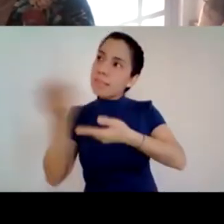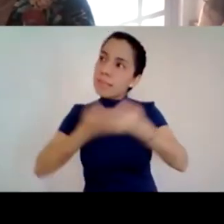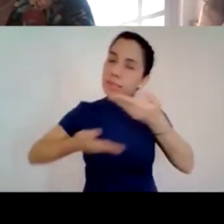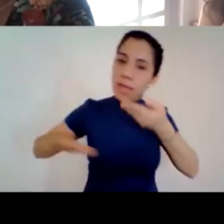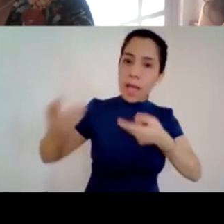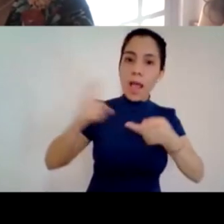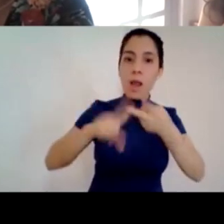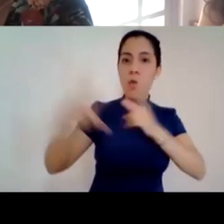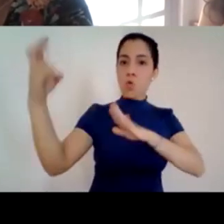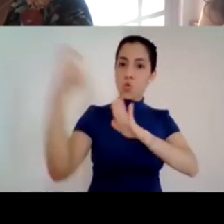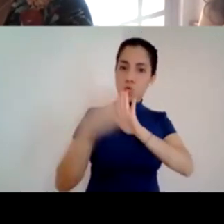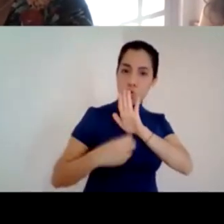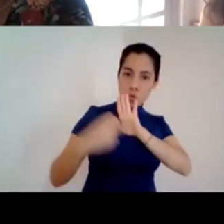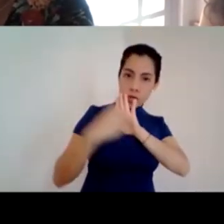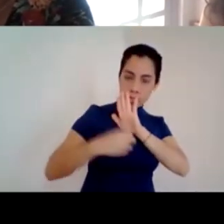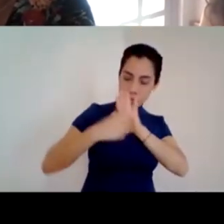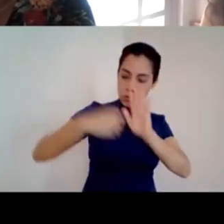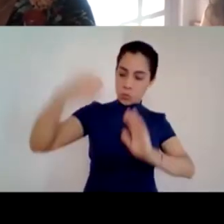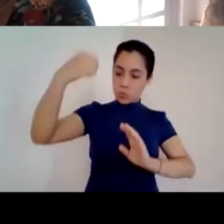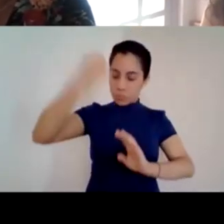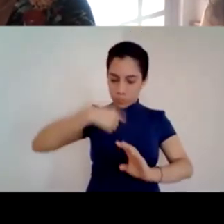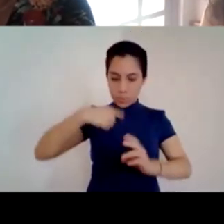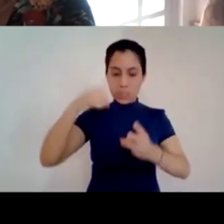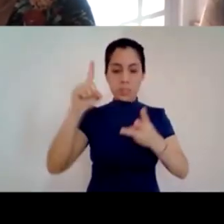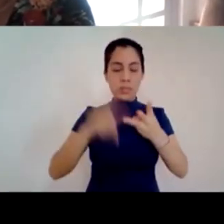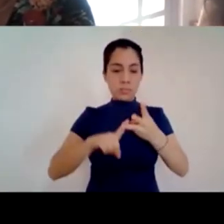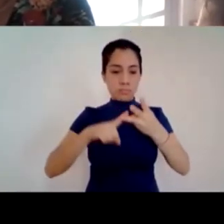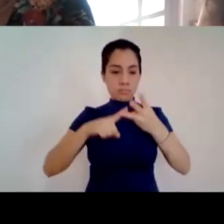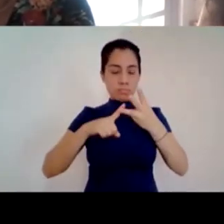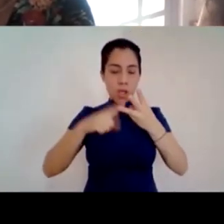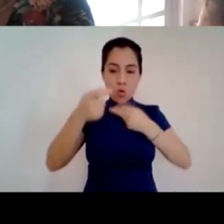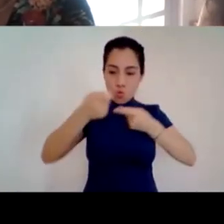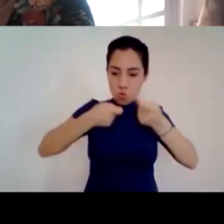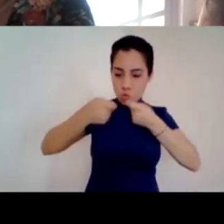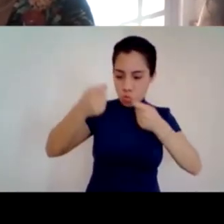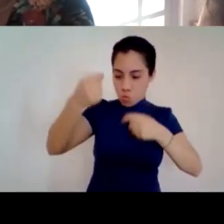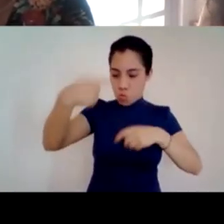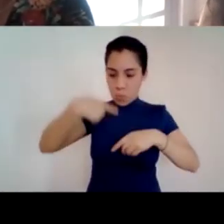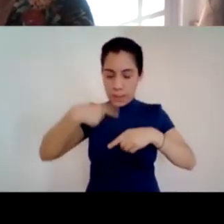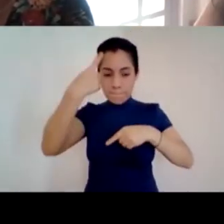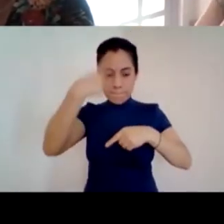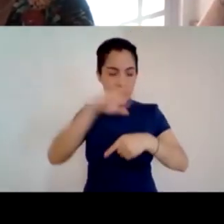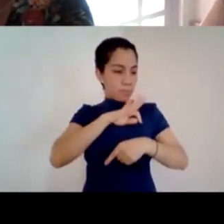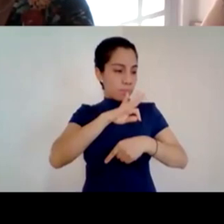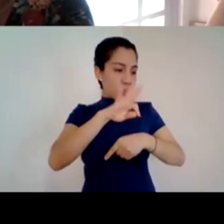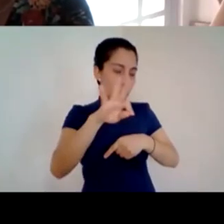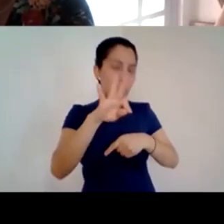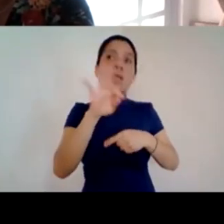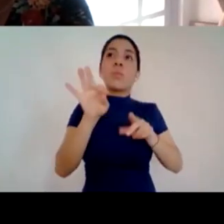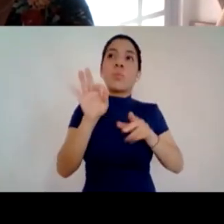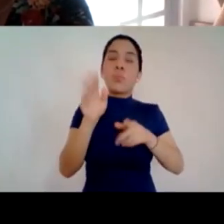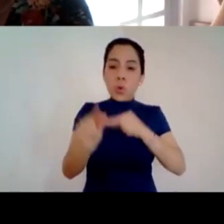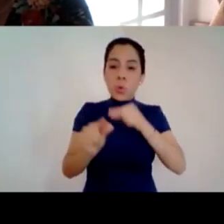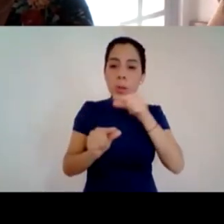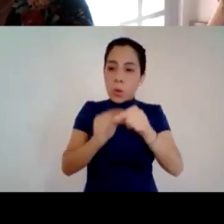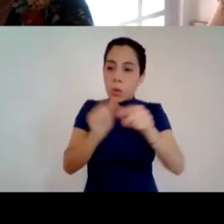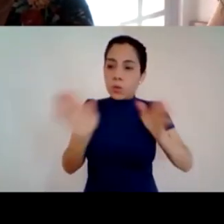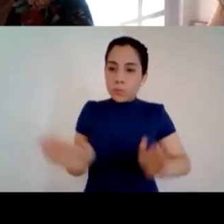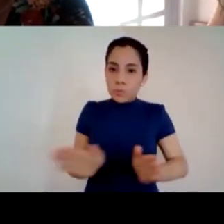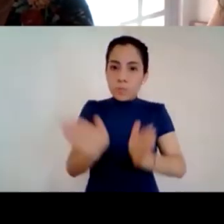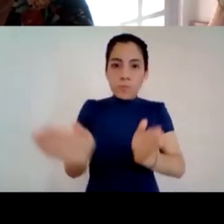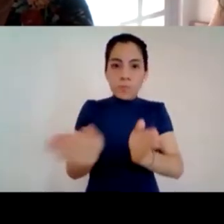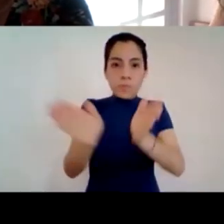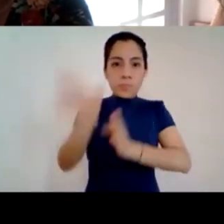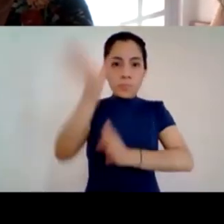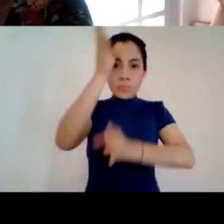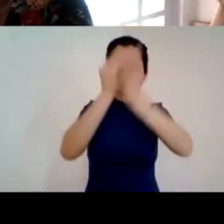autocrítica etcétera para modular formas de conducirse en la vida y no solamente de